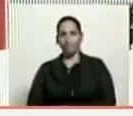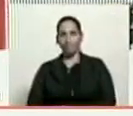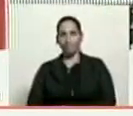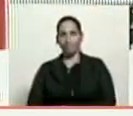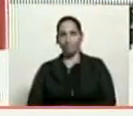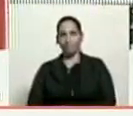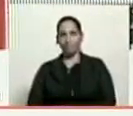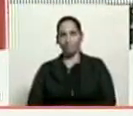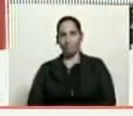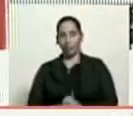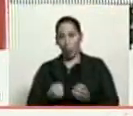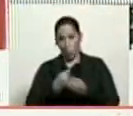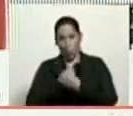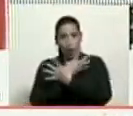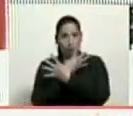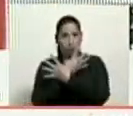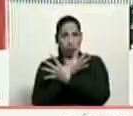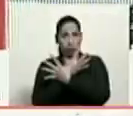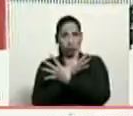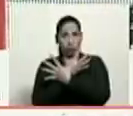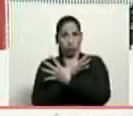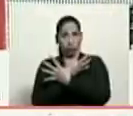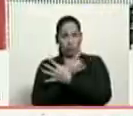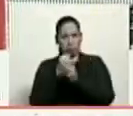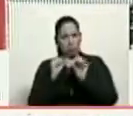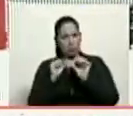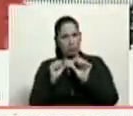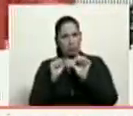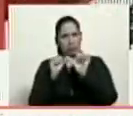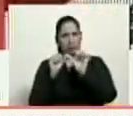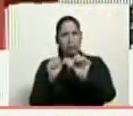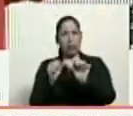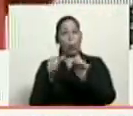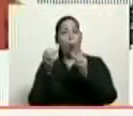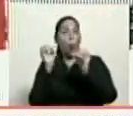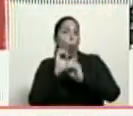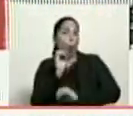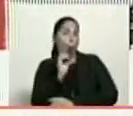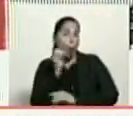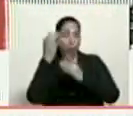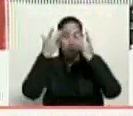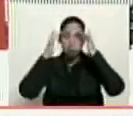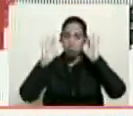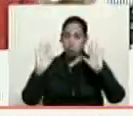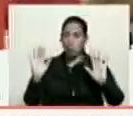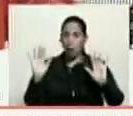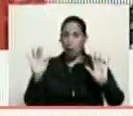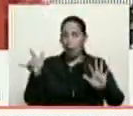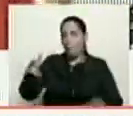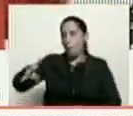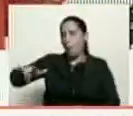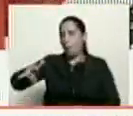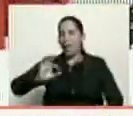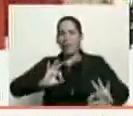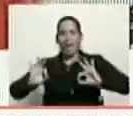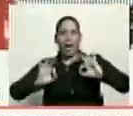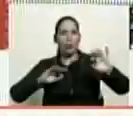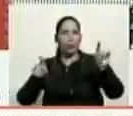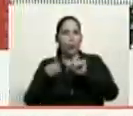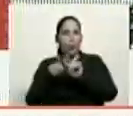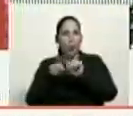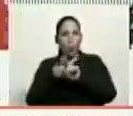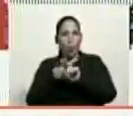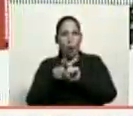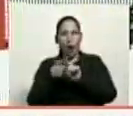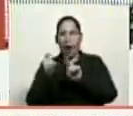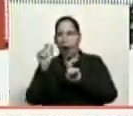que la OEA va a seguir o a tratar bajo el parapeto que tienen ahí un señor prófugo de